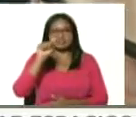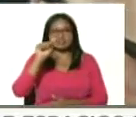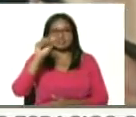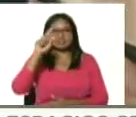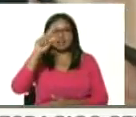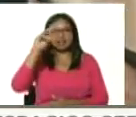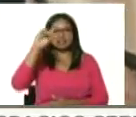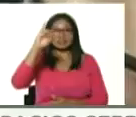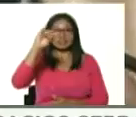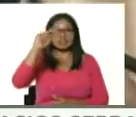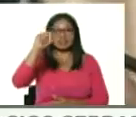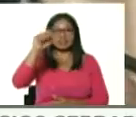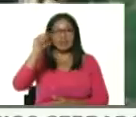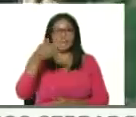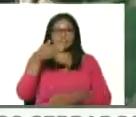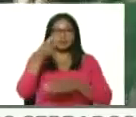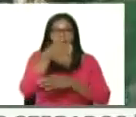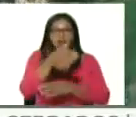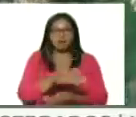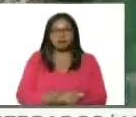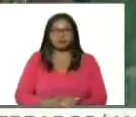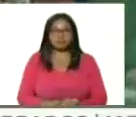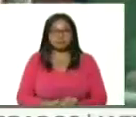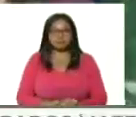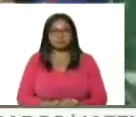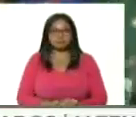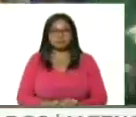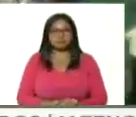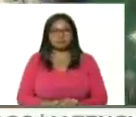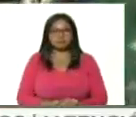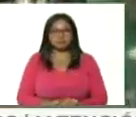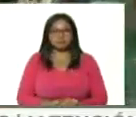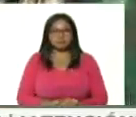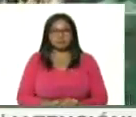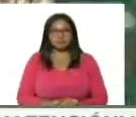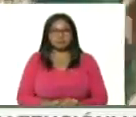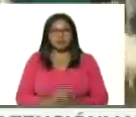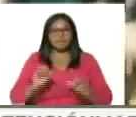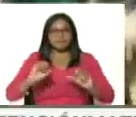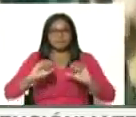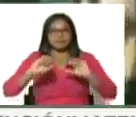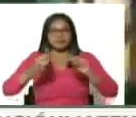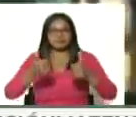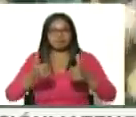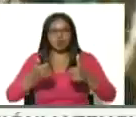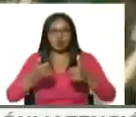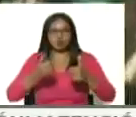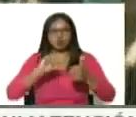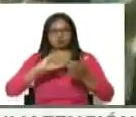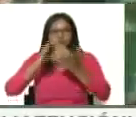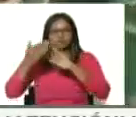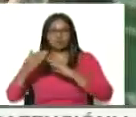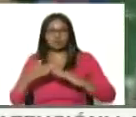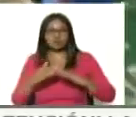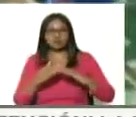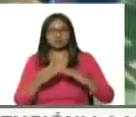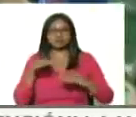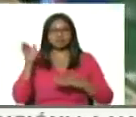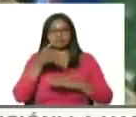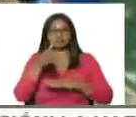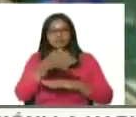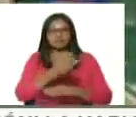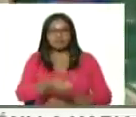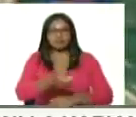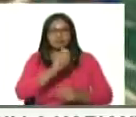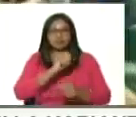¿Qué tal? No te llevo nada, pues. Arrancó la zafra comunera. Ahí están las